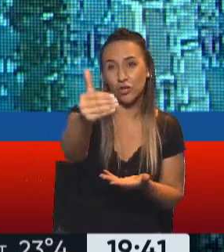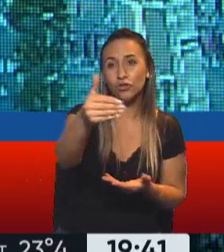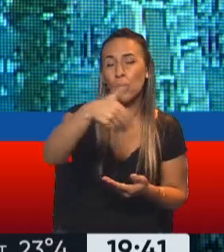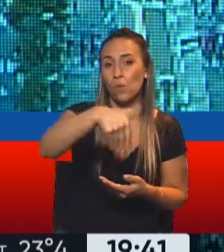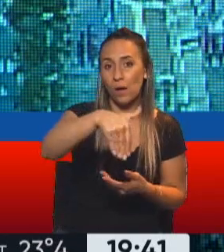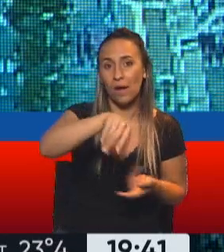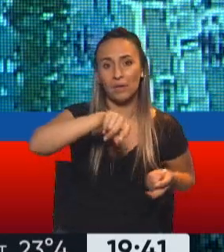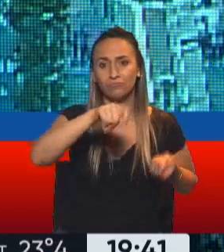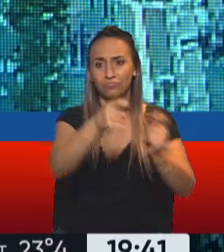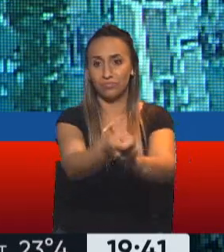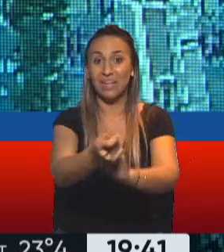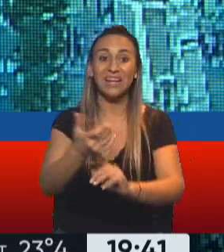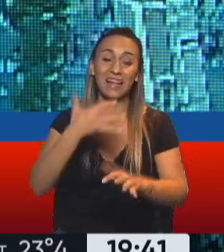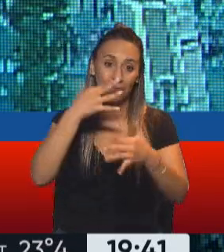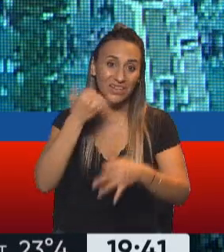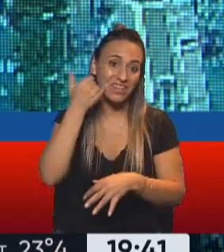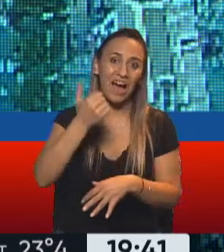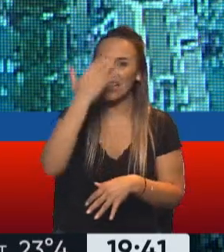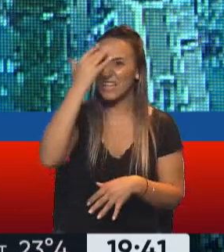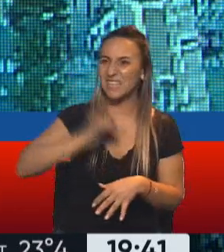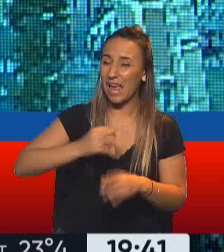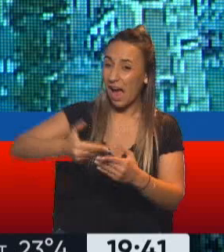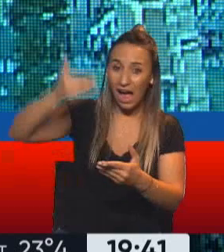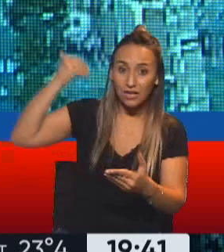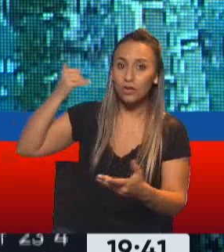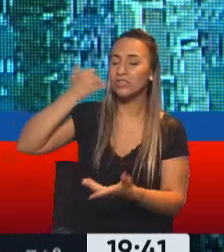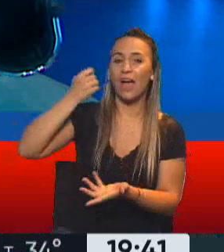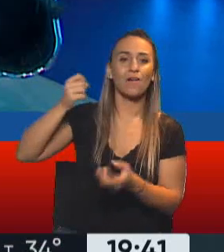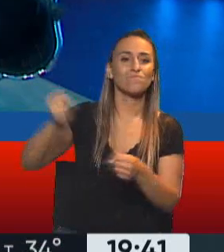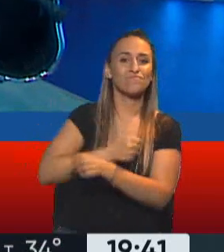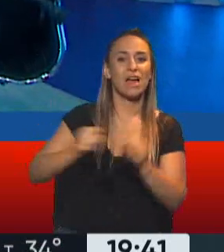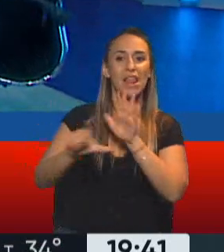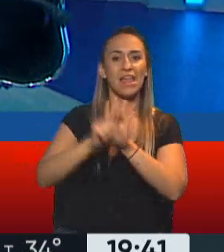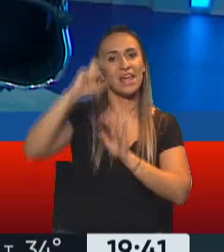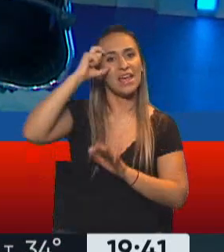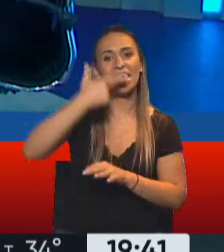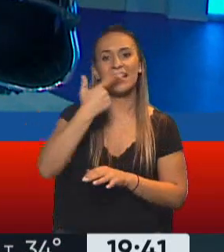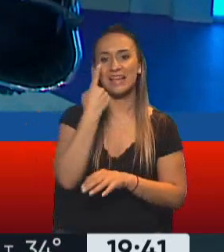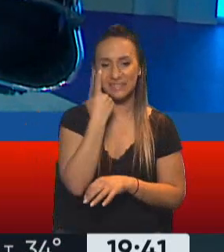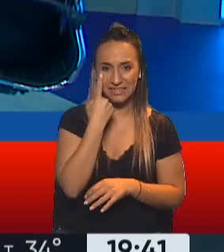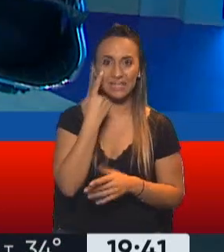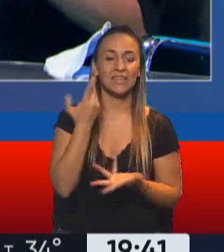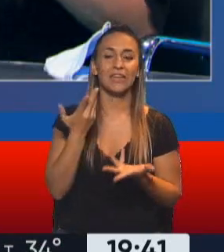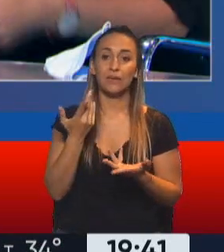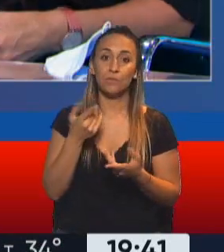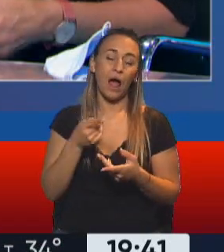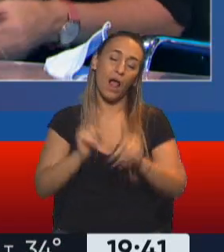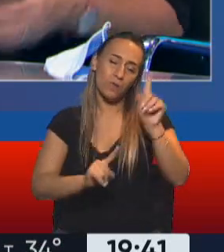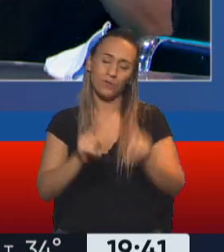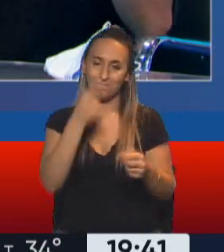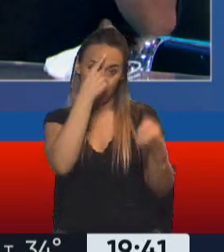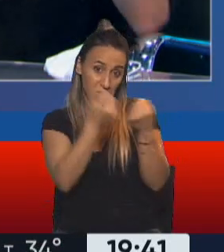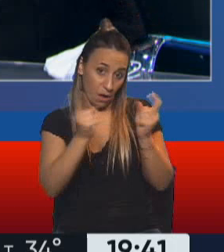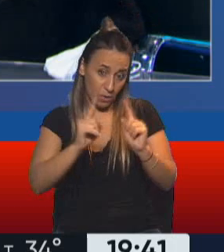de la ESI. Más allá de que a muchos y a muchas todavía les cueste, la ESI trabaja sobre esto, trabaja sobre poder conocer nuestros